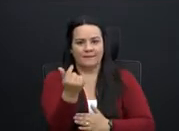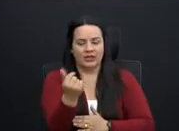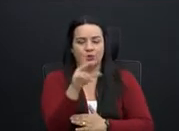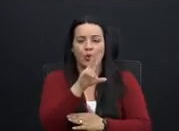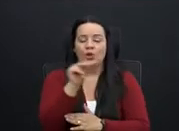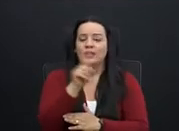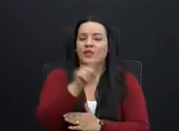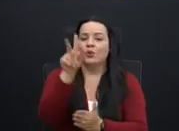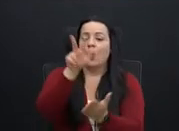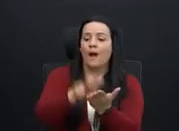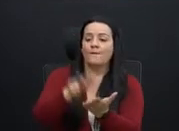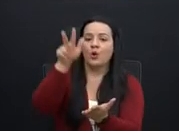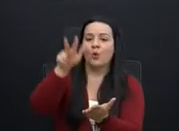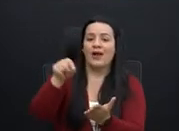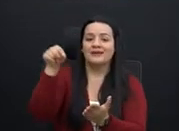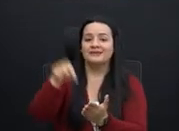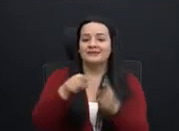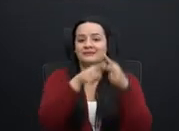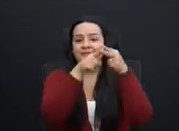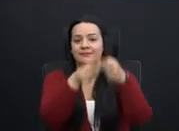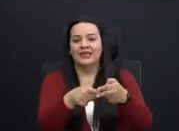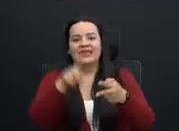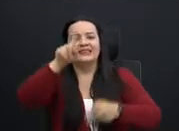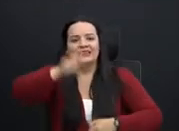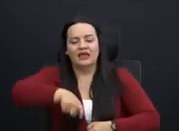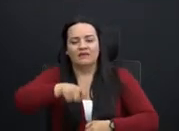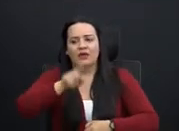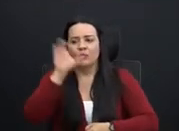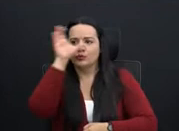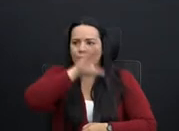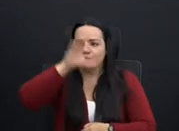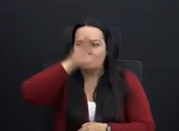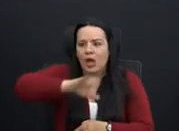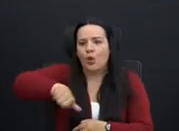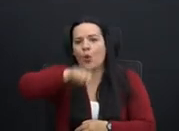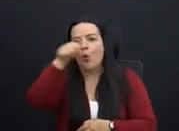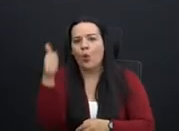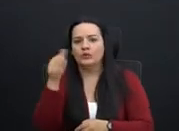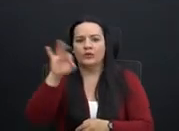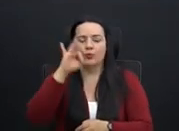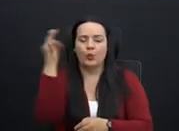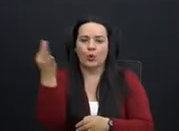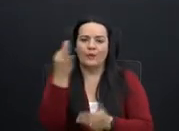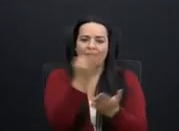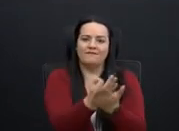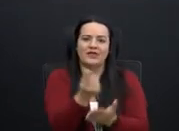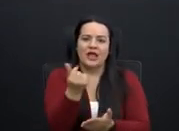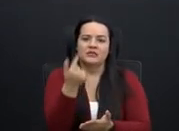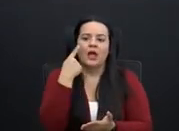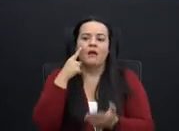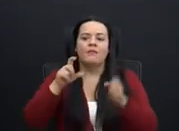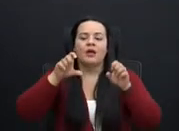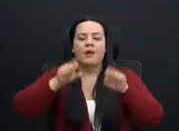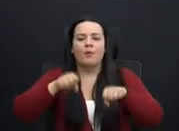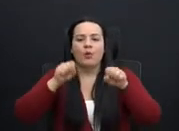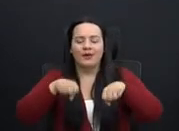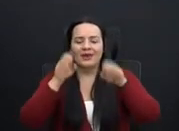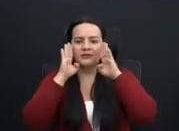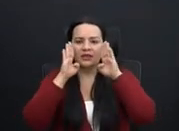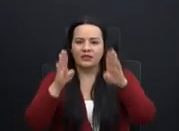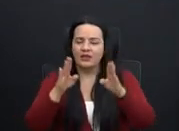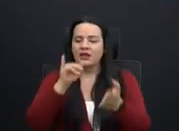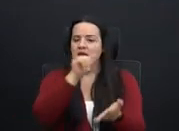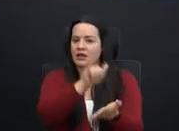no aprobarse este crédito, tendríamos que acudir a otras fuentes de financiamiento para cubrir estos gastos que ya